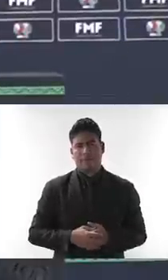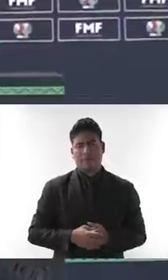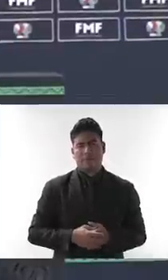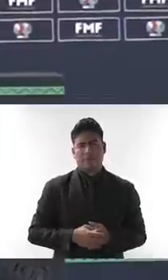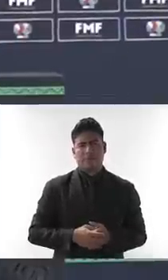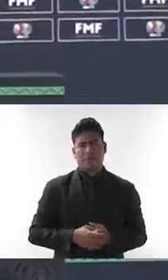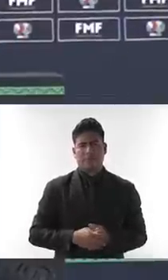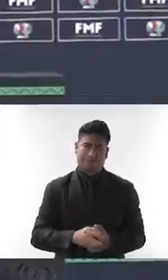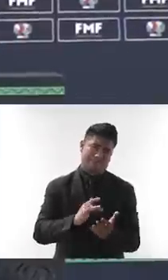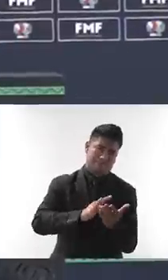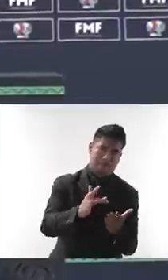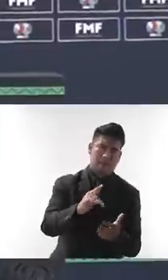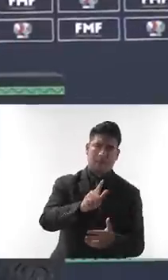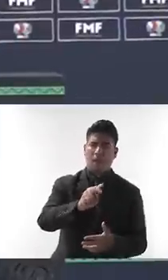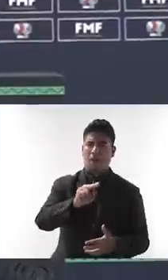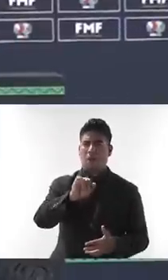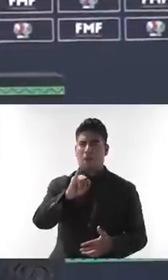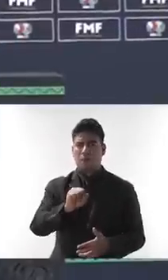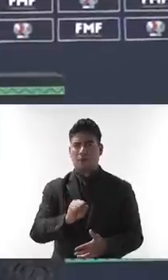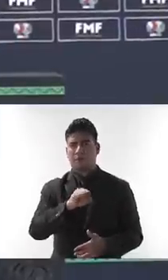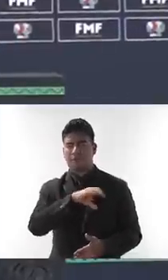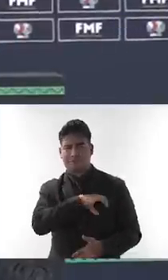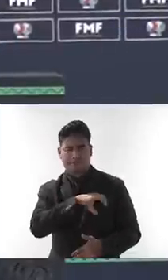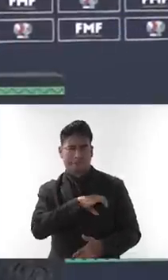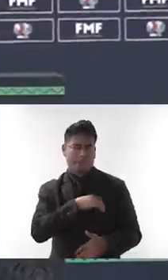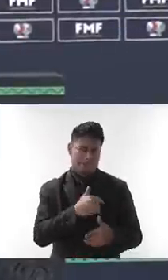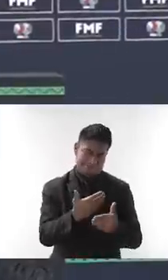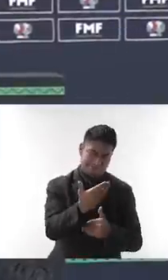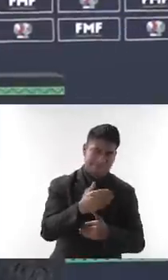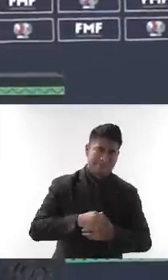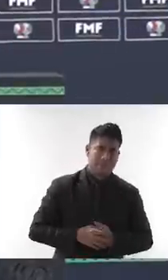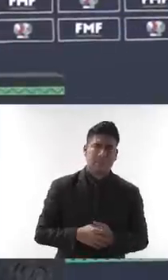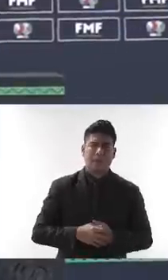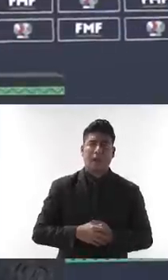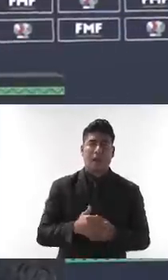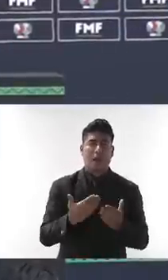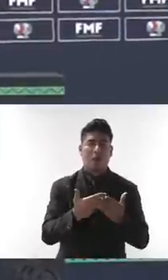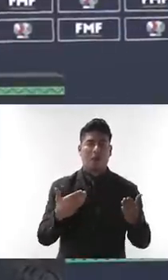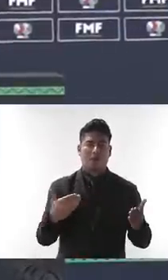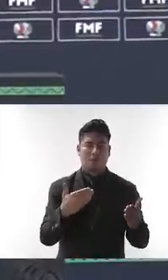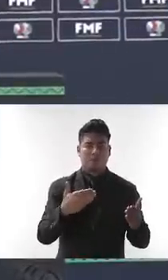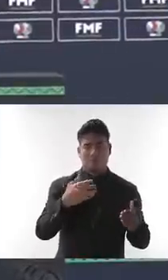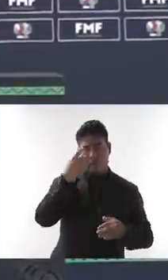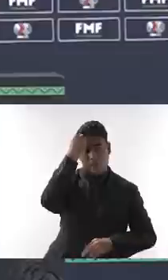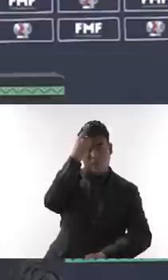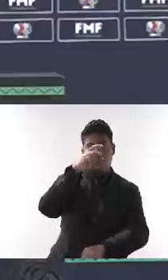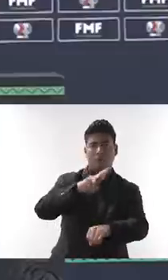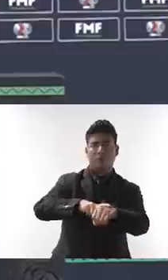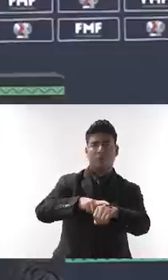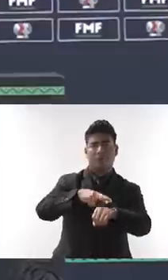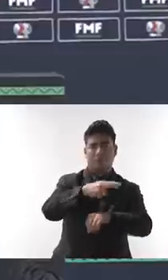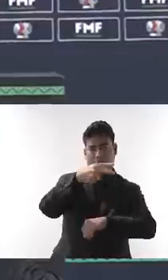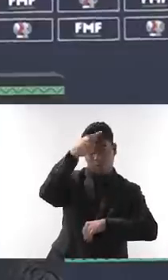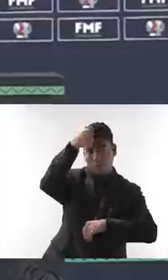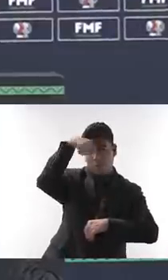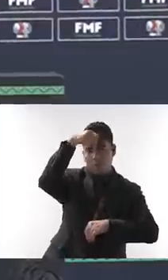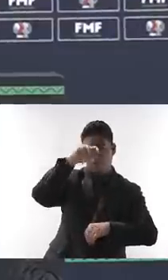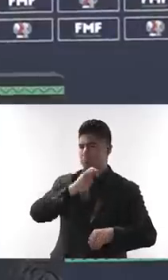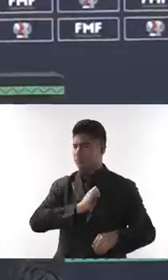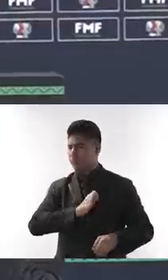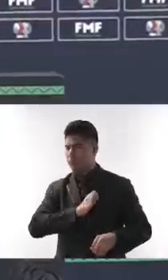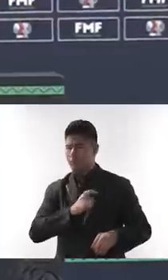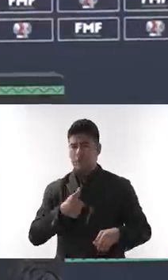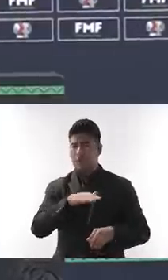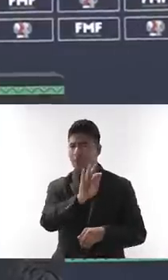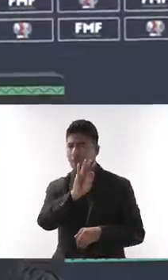Gracias, estimado Luis. En cuanto al plazo para designar al director técnico, no hay una fecha específica.